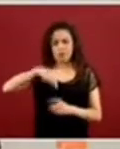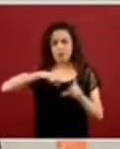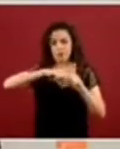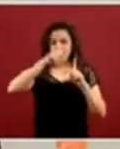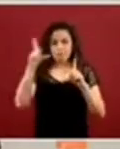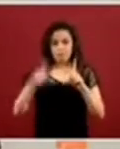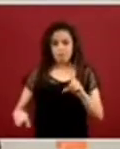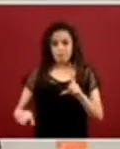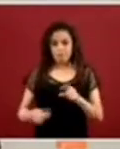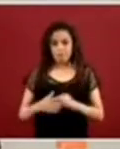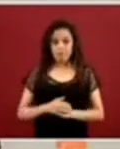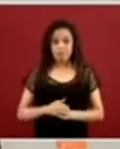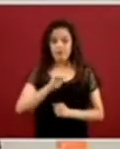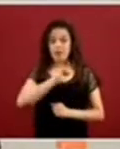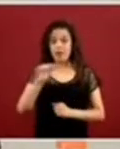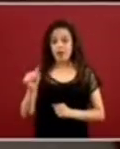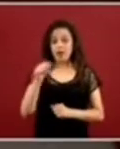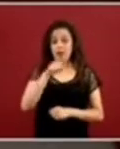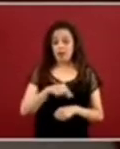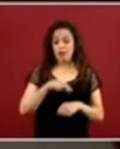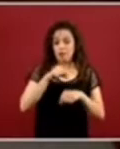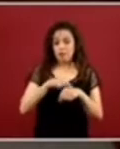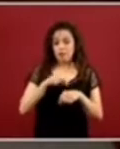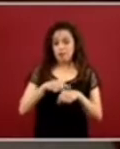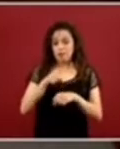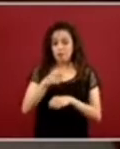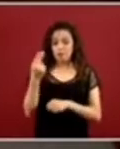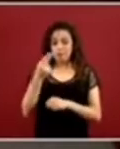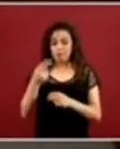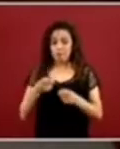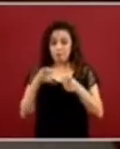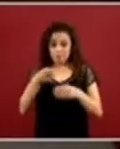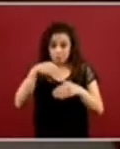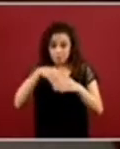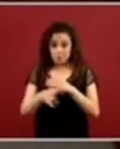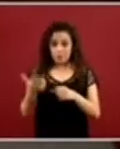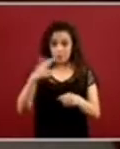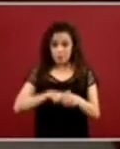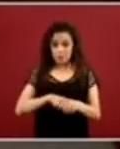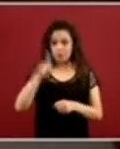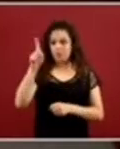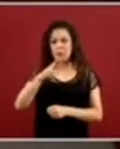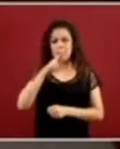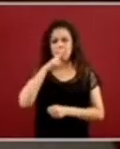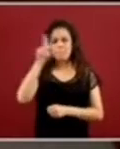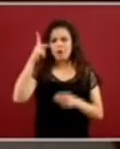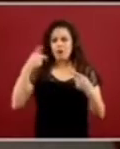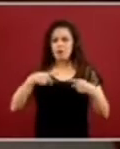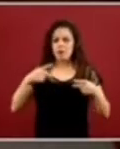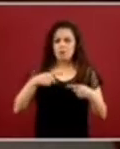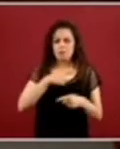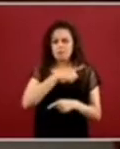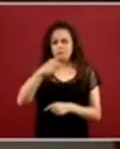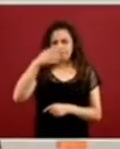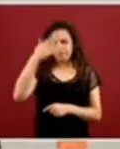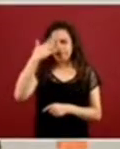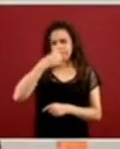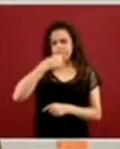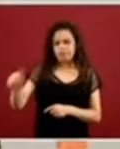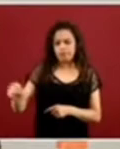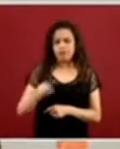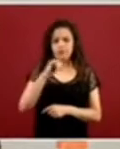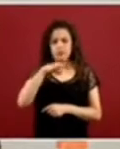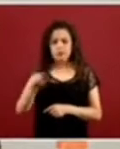pues estarán los mejores intensivistas de salud, del IMSS, del ISSSTE. Es un poco replicar el modelo del grupo